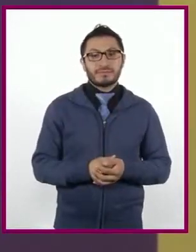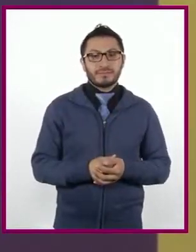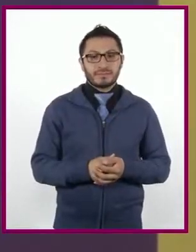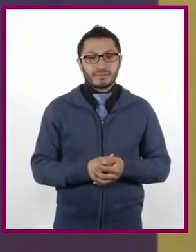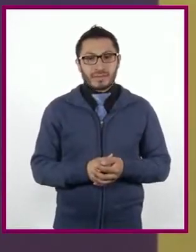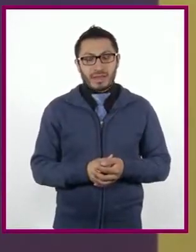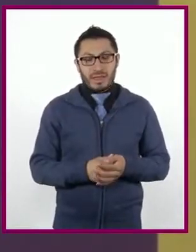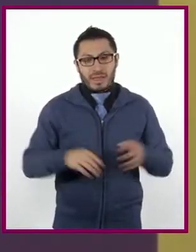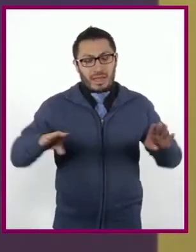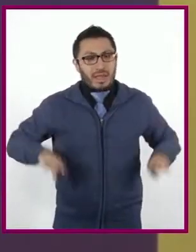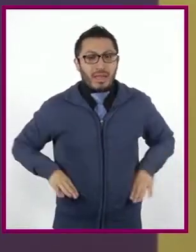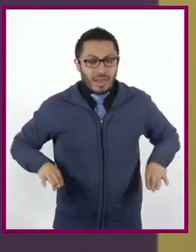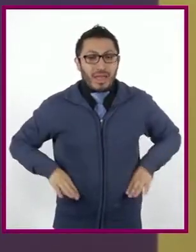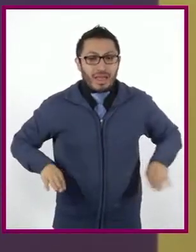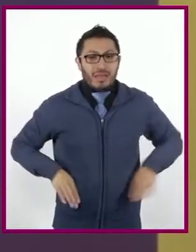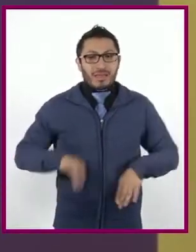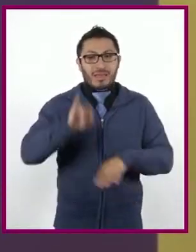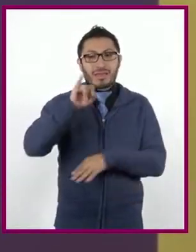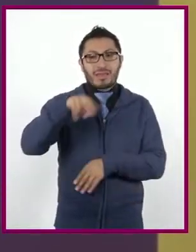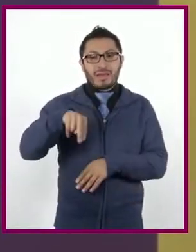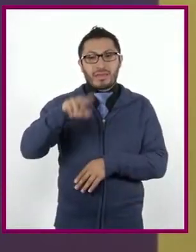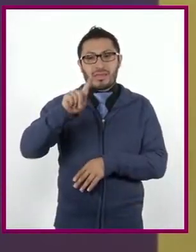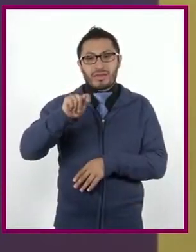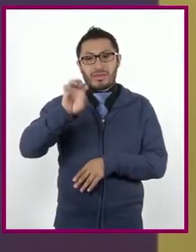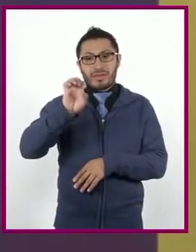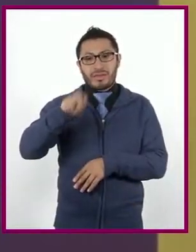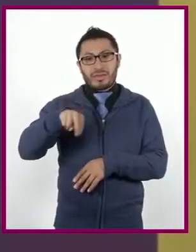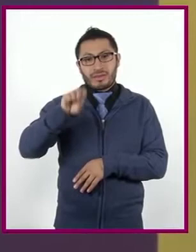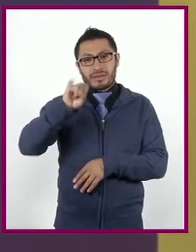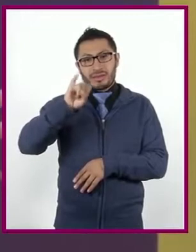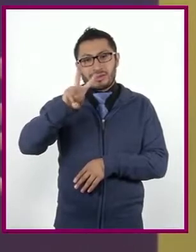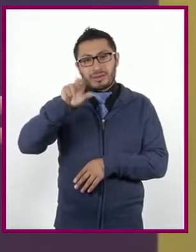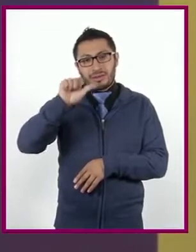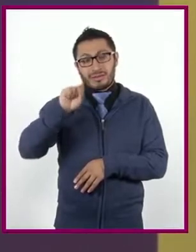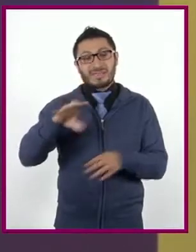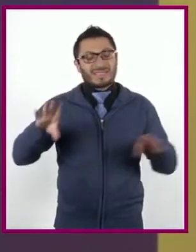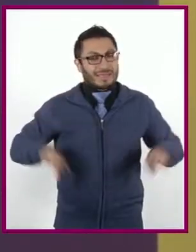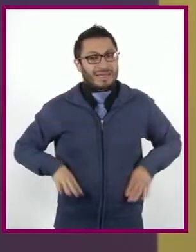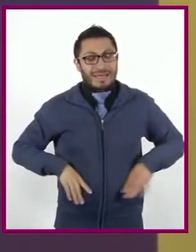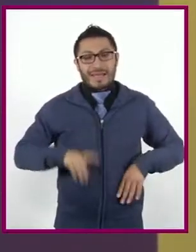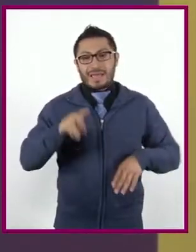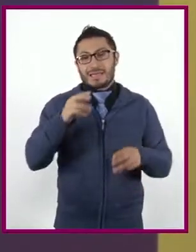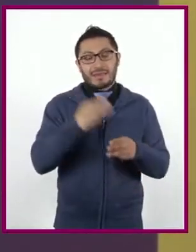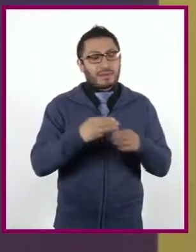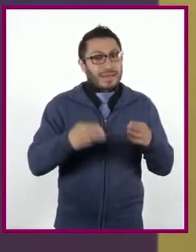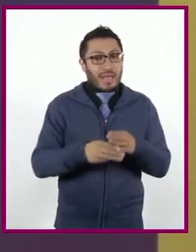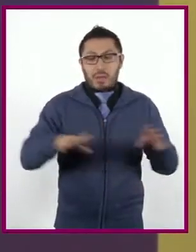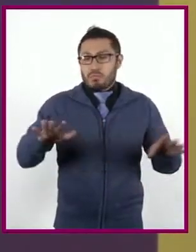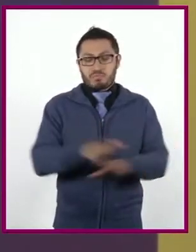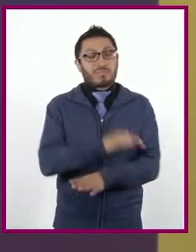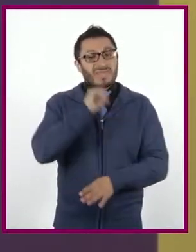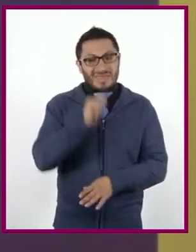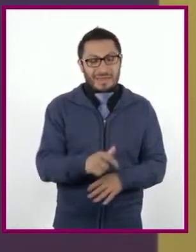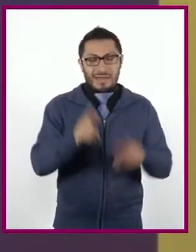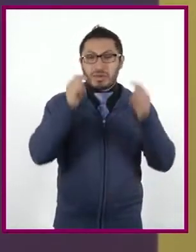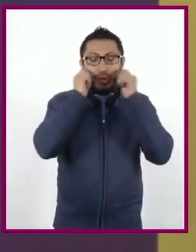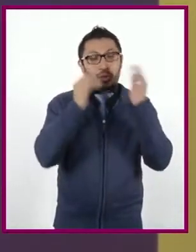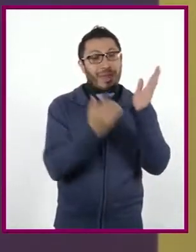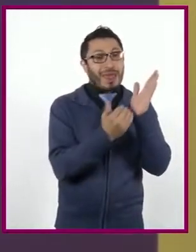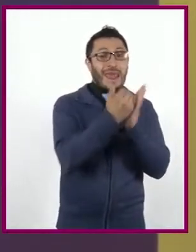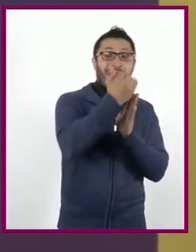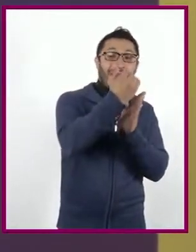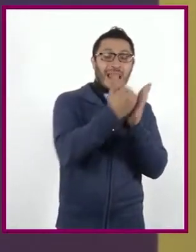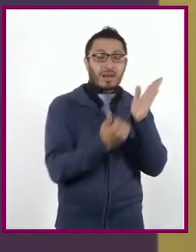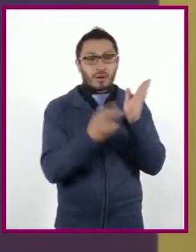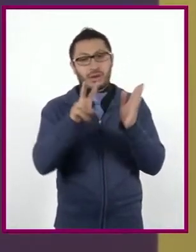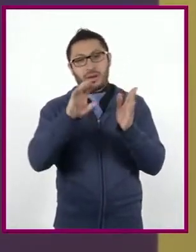intensivas son las propiedades de la materia que no cambian, aunque aumente o disminuya su masa o el volumen.